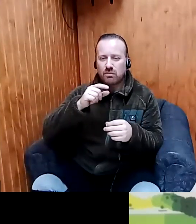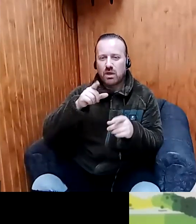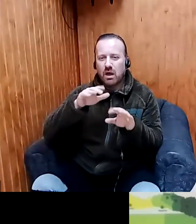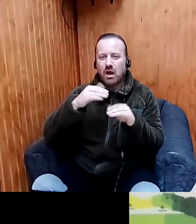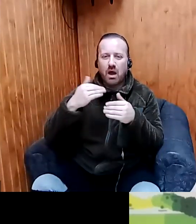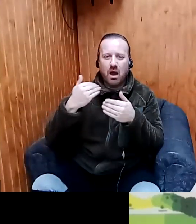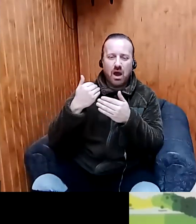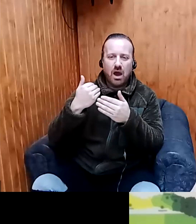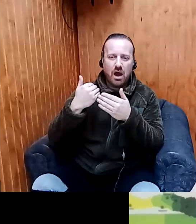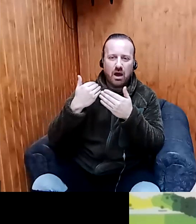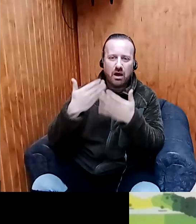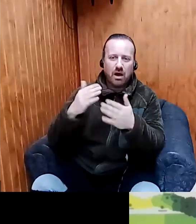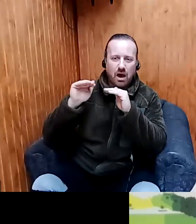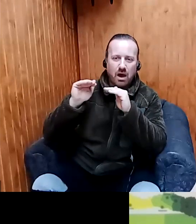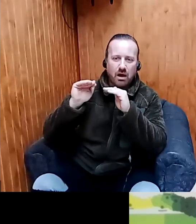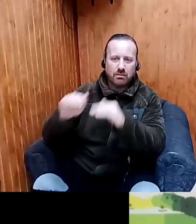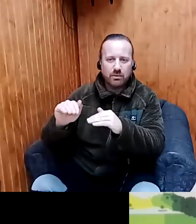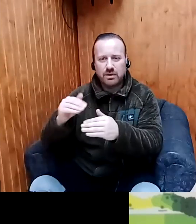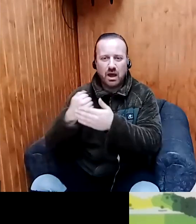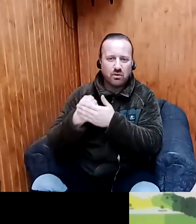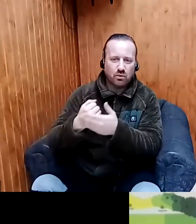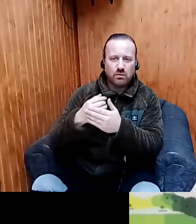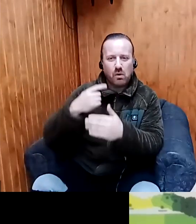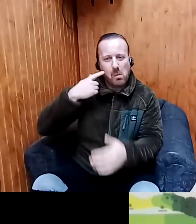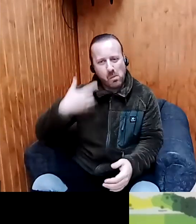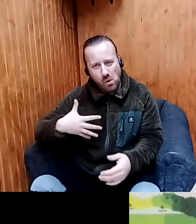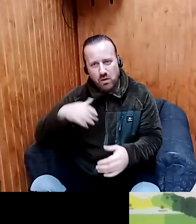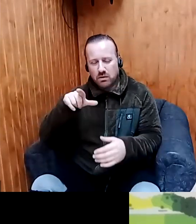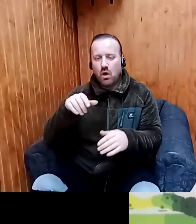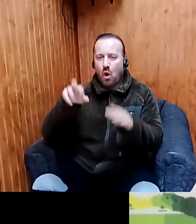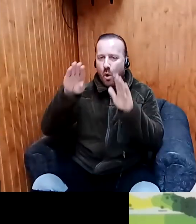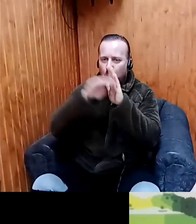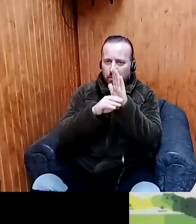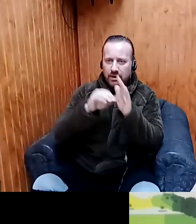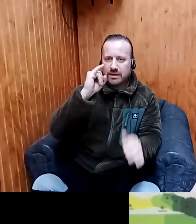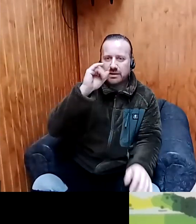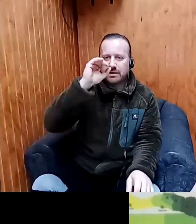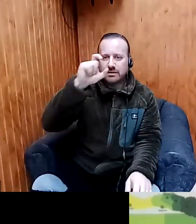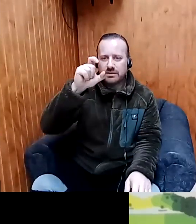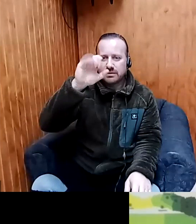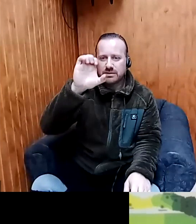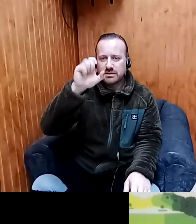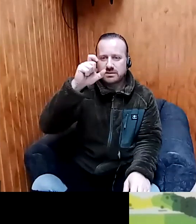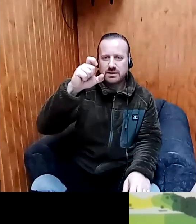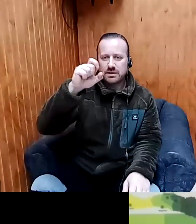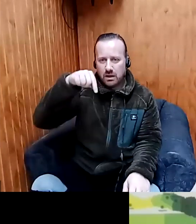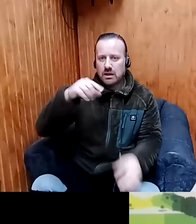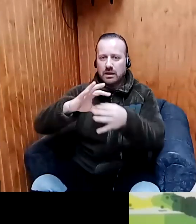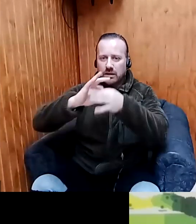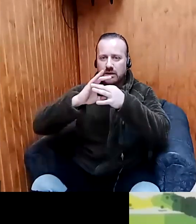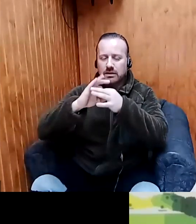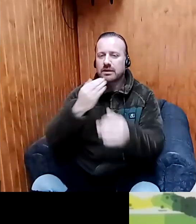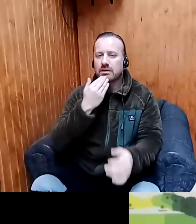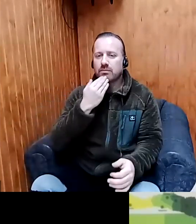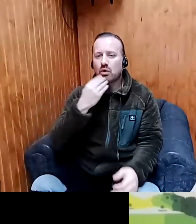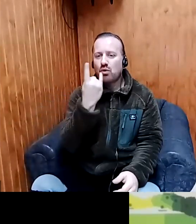significativo que hace también al programa ISEC, en particular el congreso que actualmente estamos realizando. Queremos agradecer también en particular a la Universidad